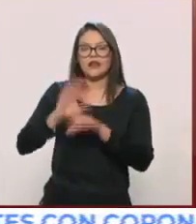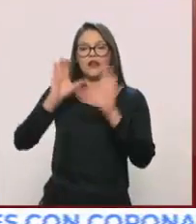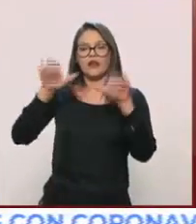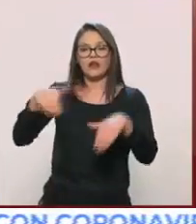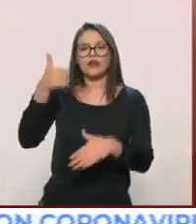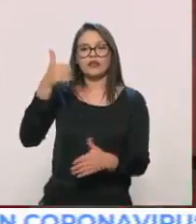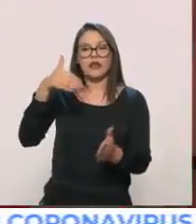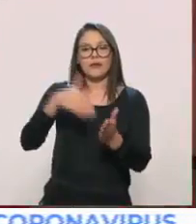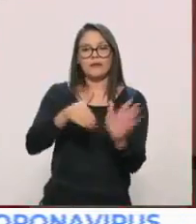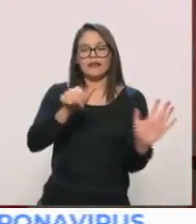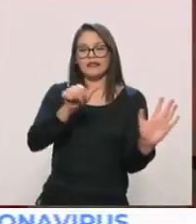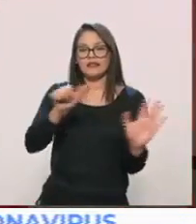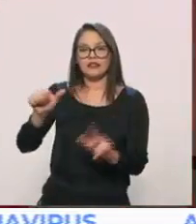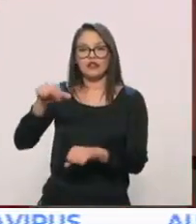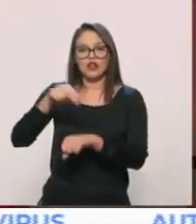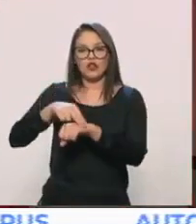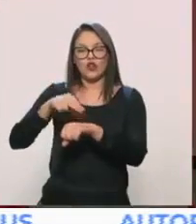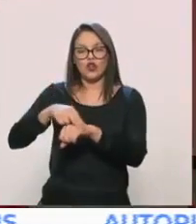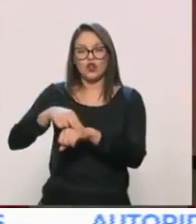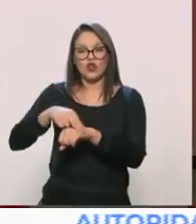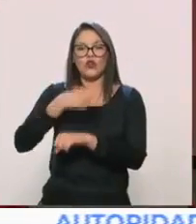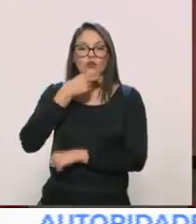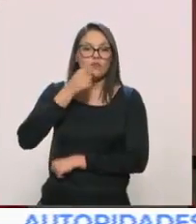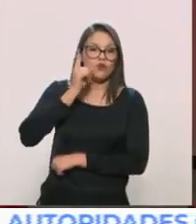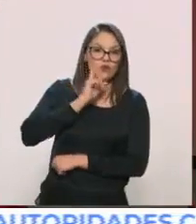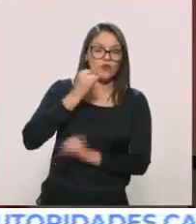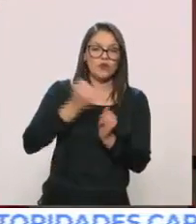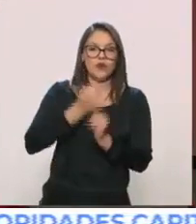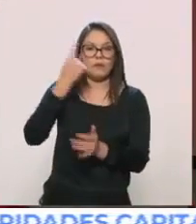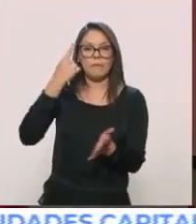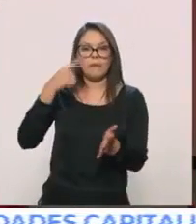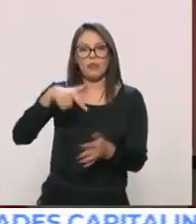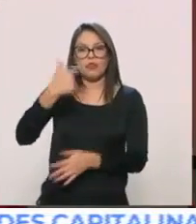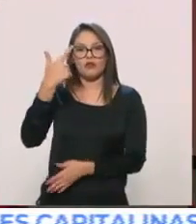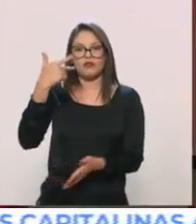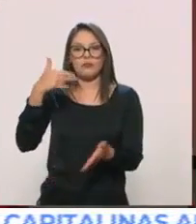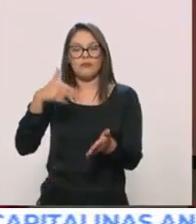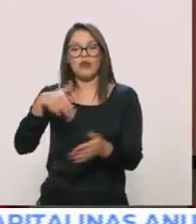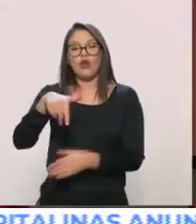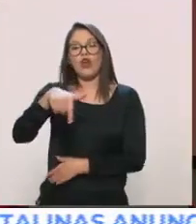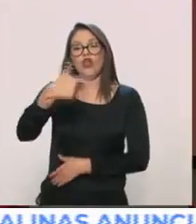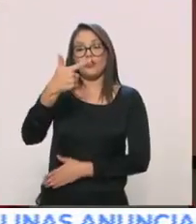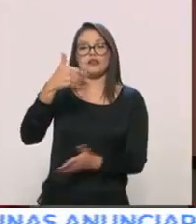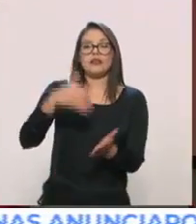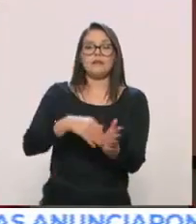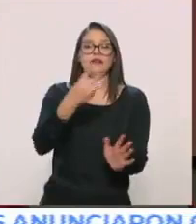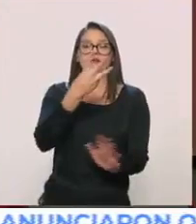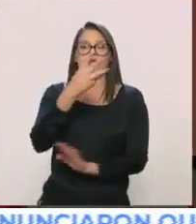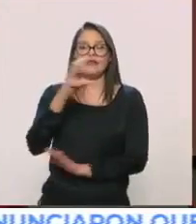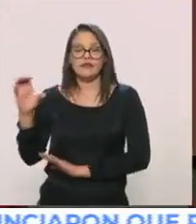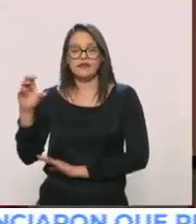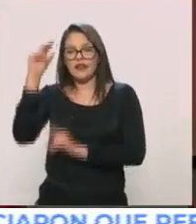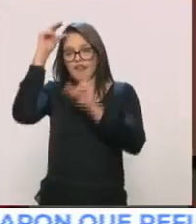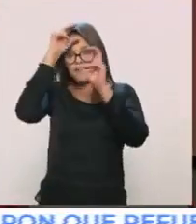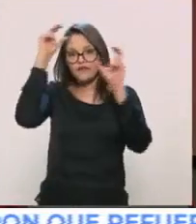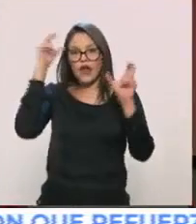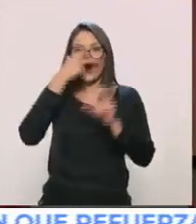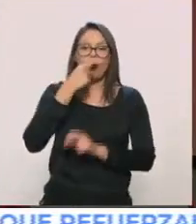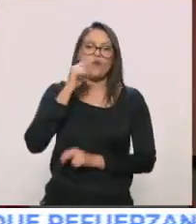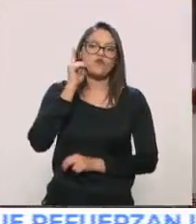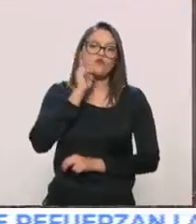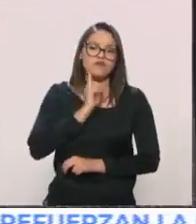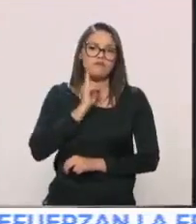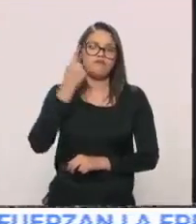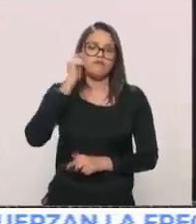médicos y médicas, así como 12.300 enfermeros y enfermeras que ayudarán durante la contingencia del coronavirus